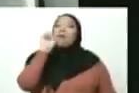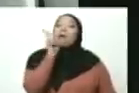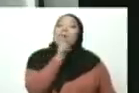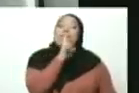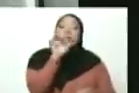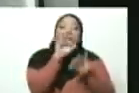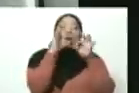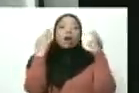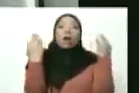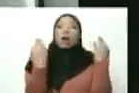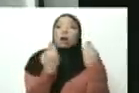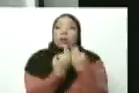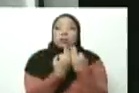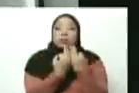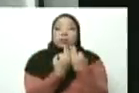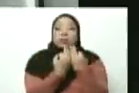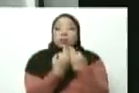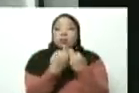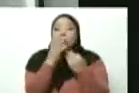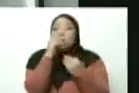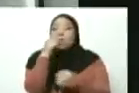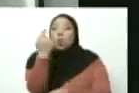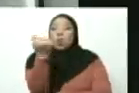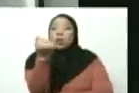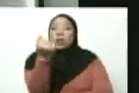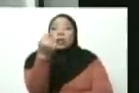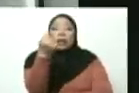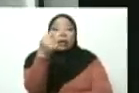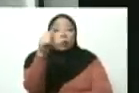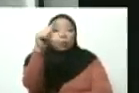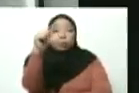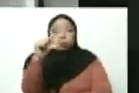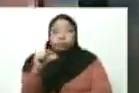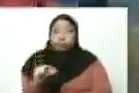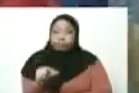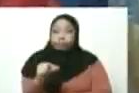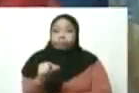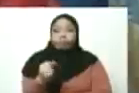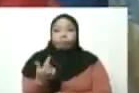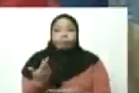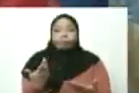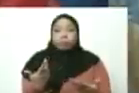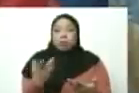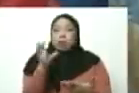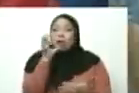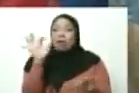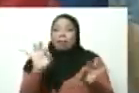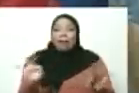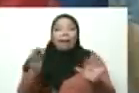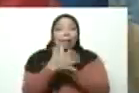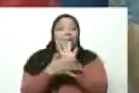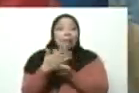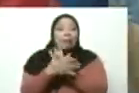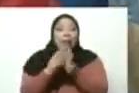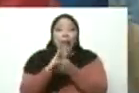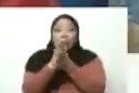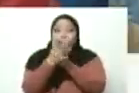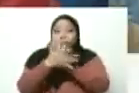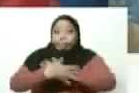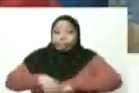que quedaron en la ruina cuantos como éste no hay numerosos